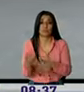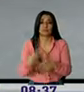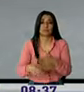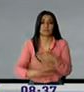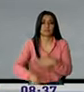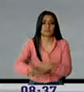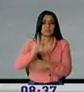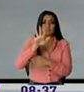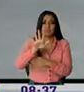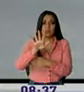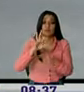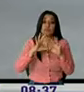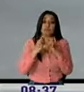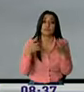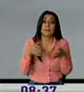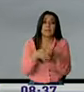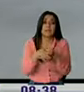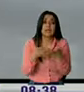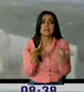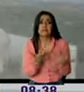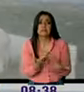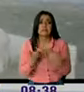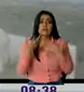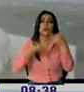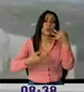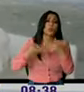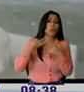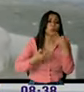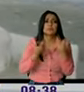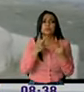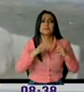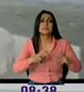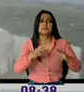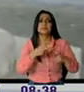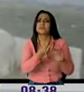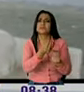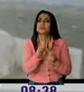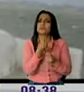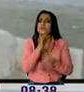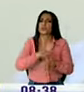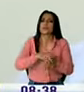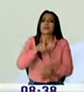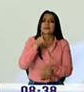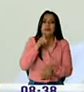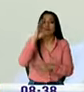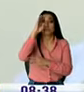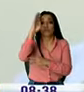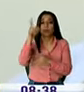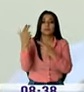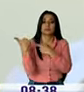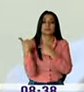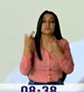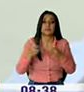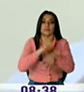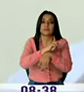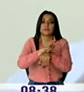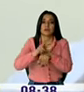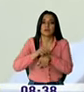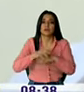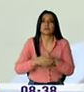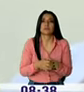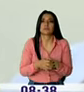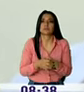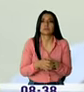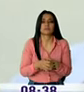sus familiares esperarán el resultado de las investigaciones que realiza la policía y fiscalía. Que veamos la viuda queda con